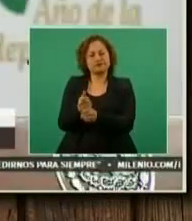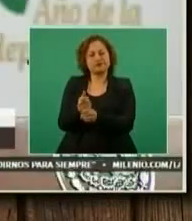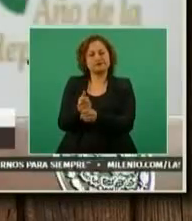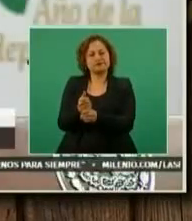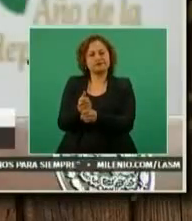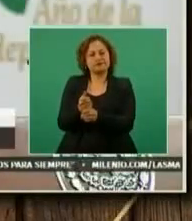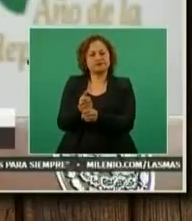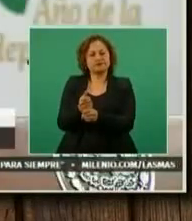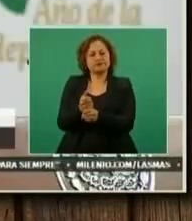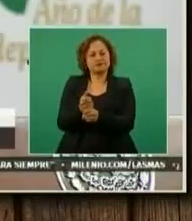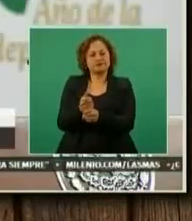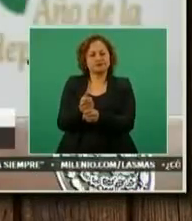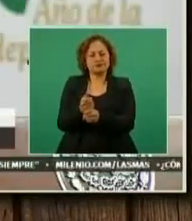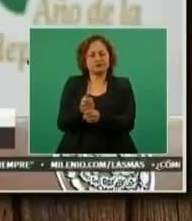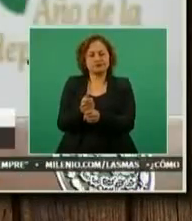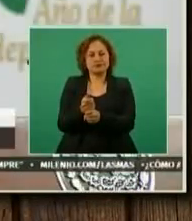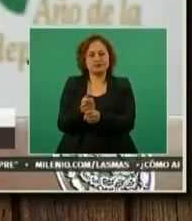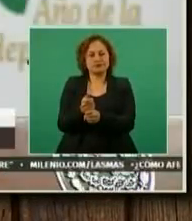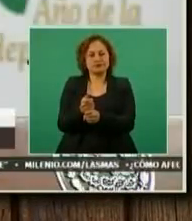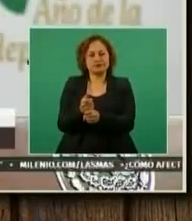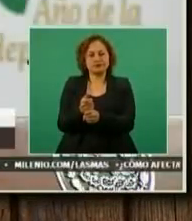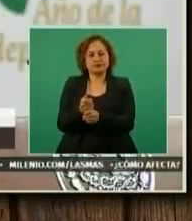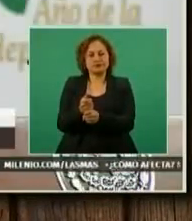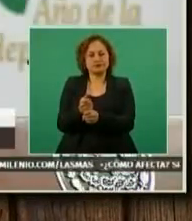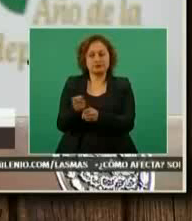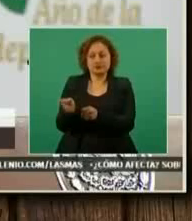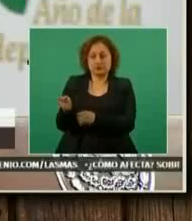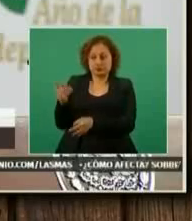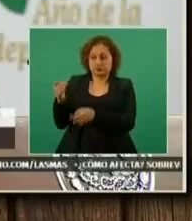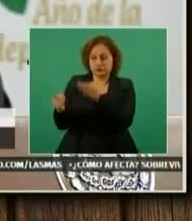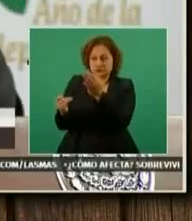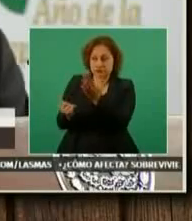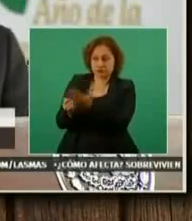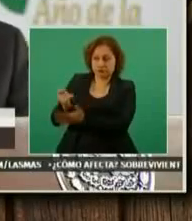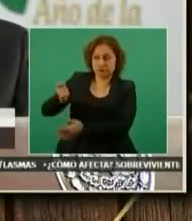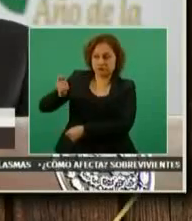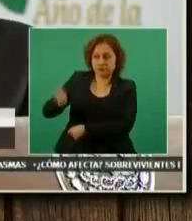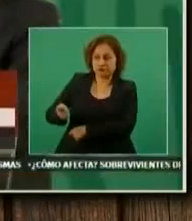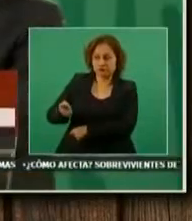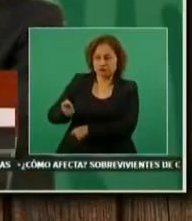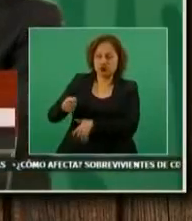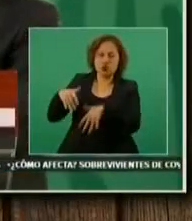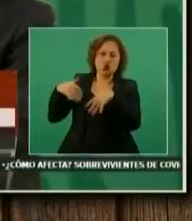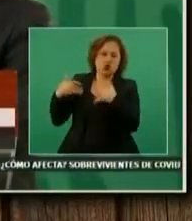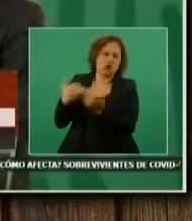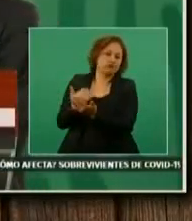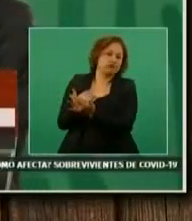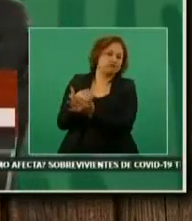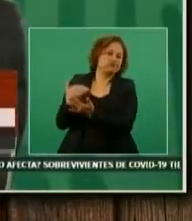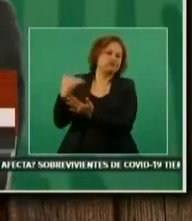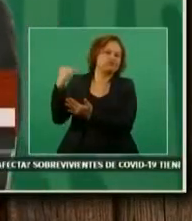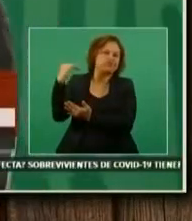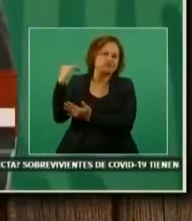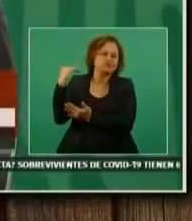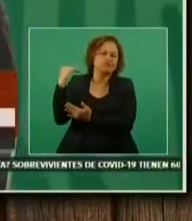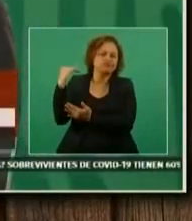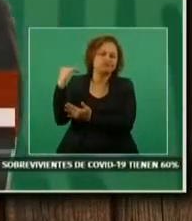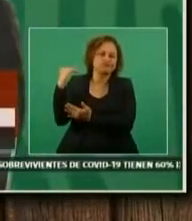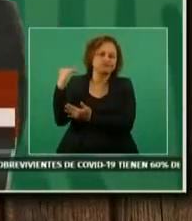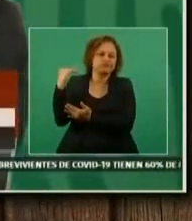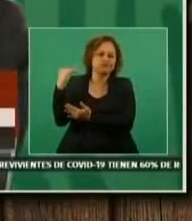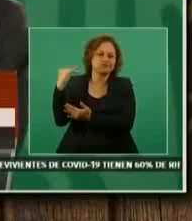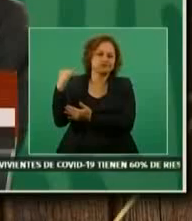Michoacán. Pues aquí vamos otra vez. ¿No? Don AMLO. Don Amlito bebé, ¿a usted nada le parece